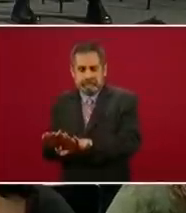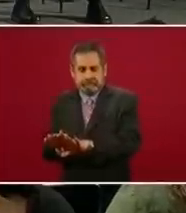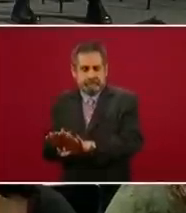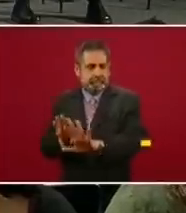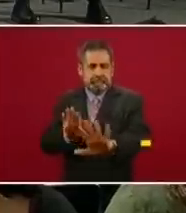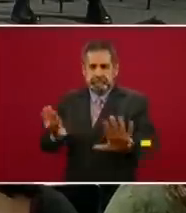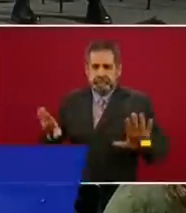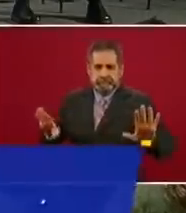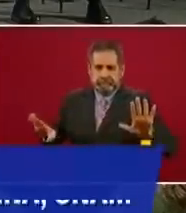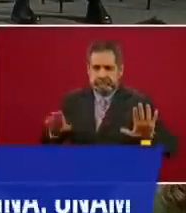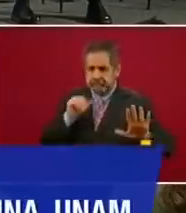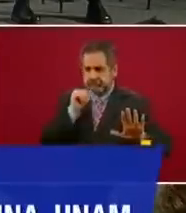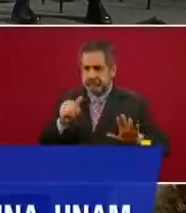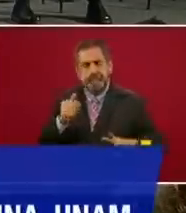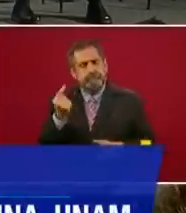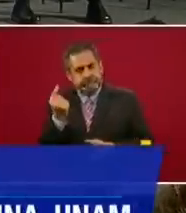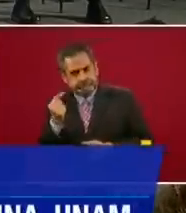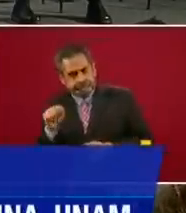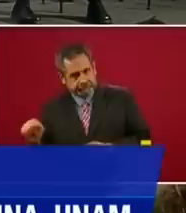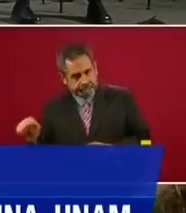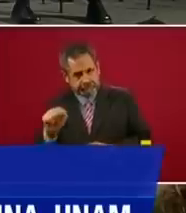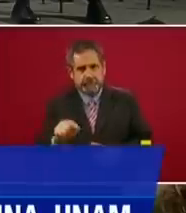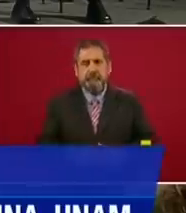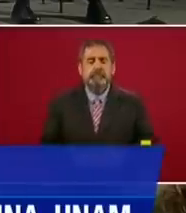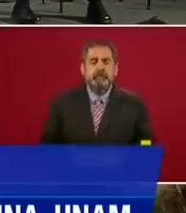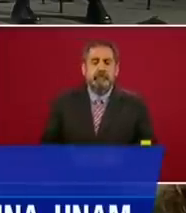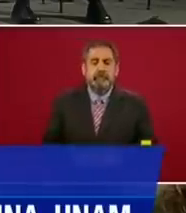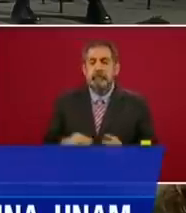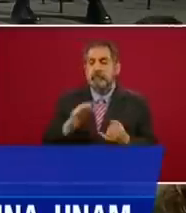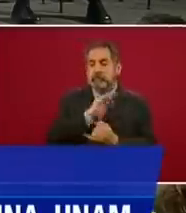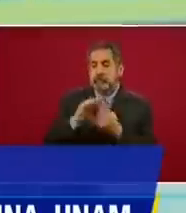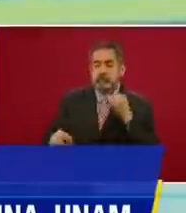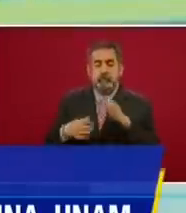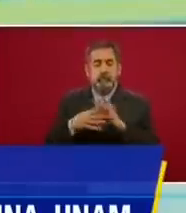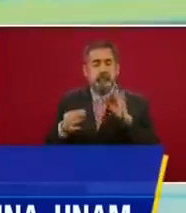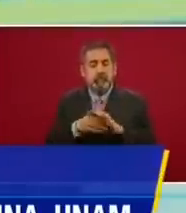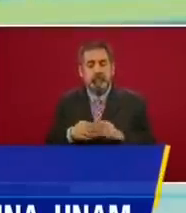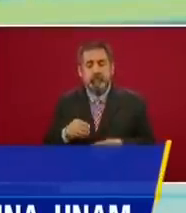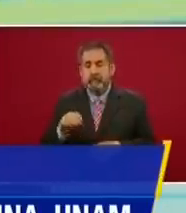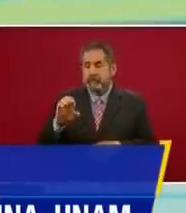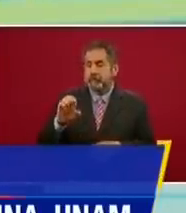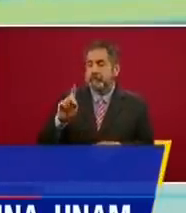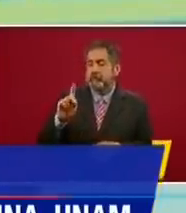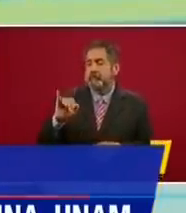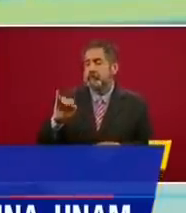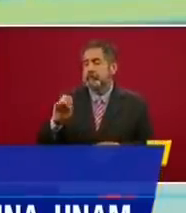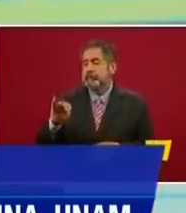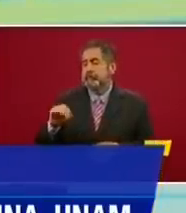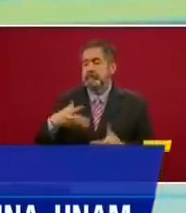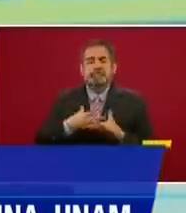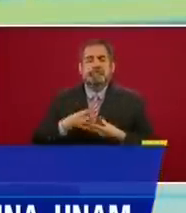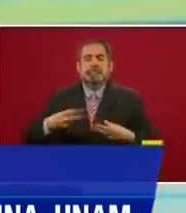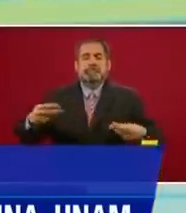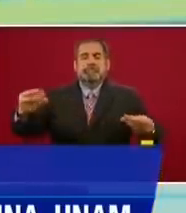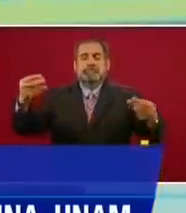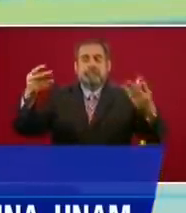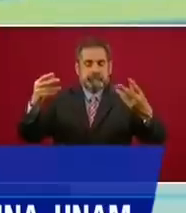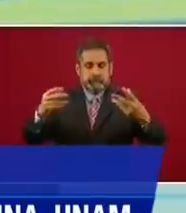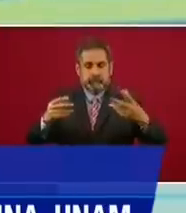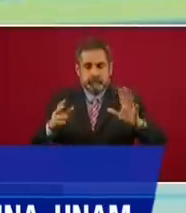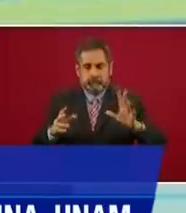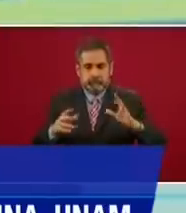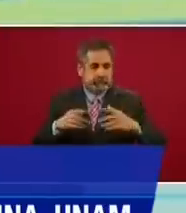aproximación matemática y todos los modelos matemáticos obviamente tienen cierto rango de